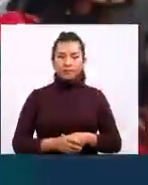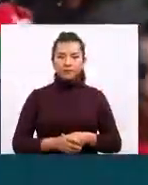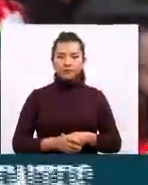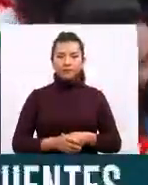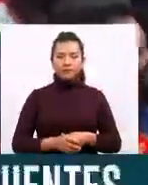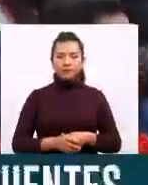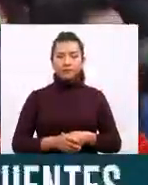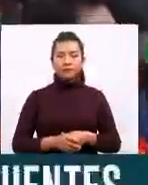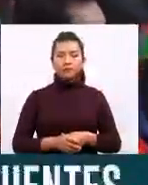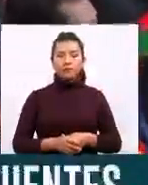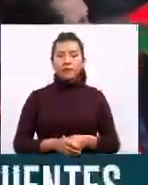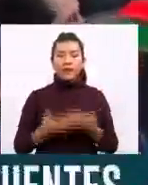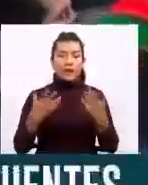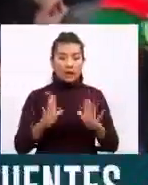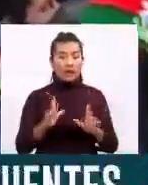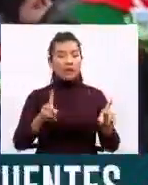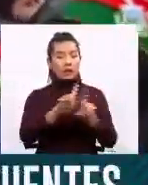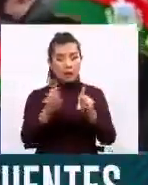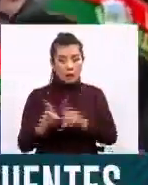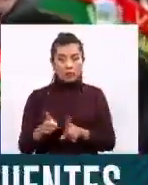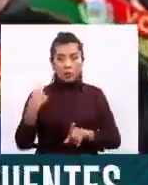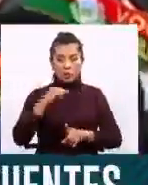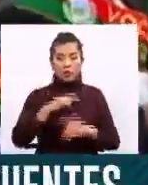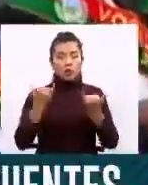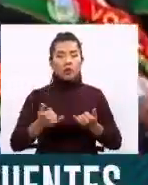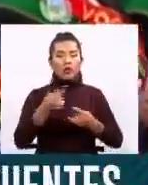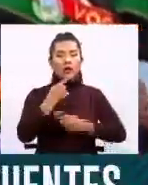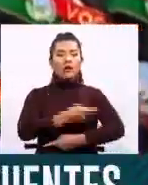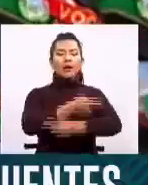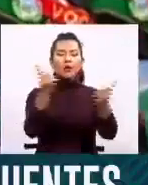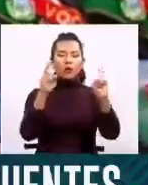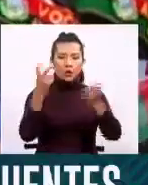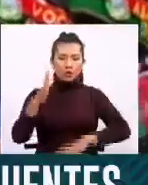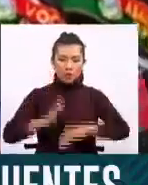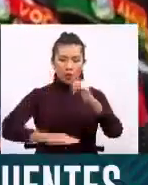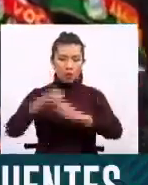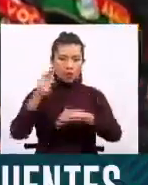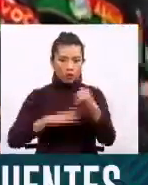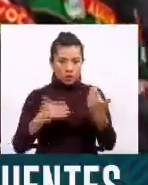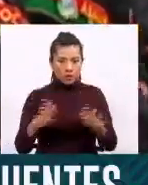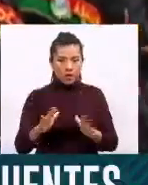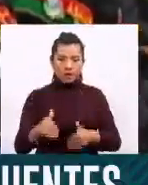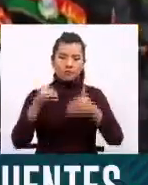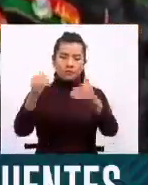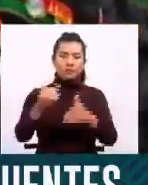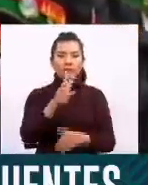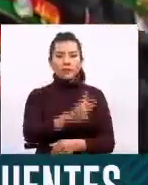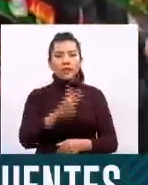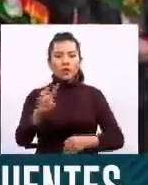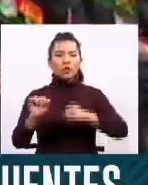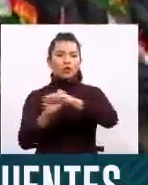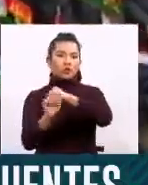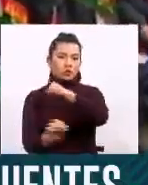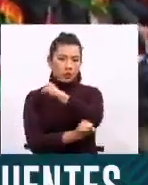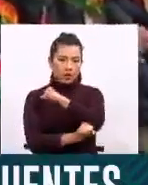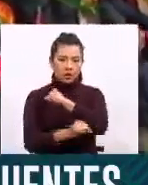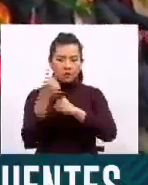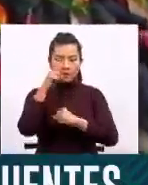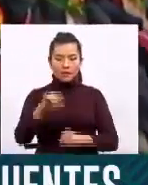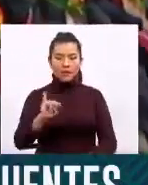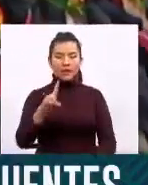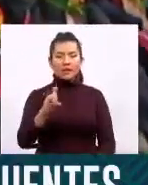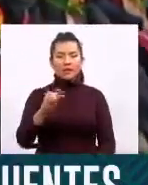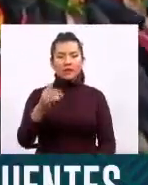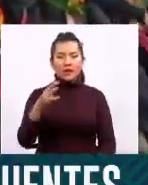Así también, en el área de infraestructura, anunciamos la construcción de 22 puentes que unirán el tramo San